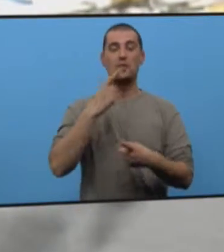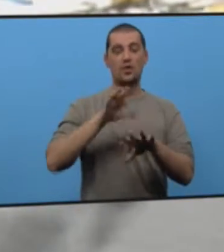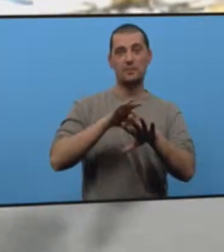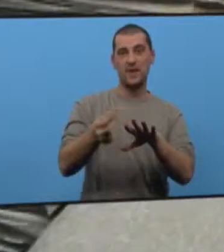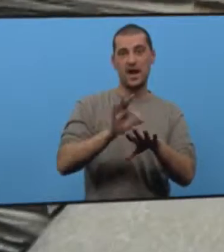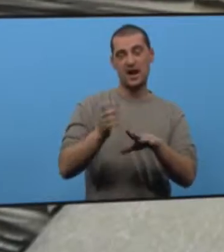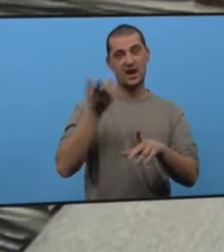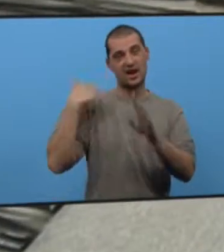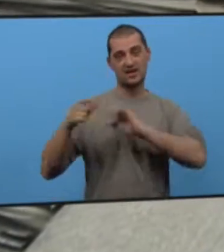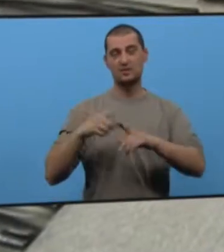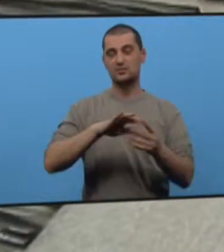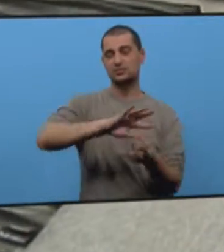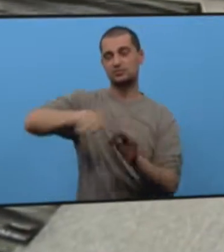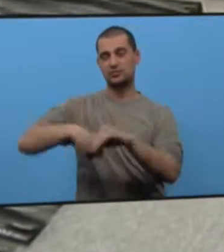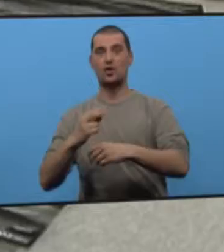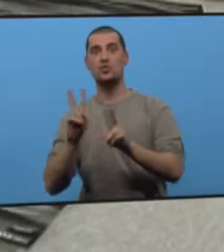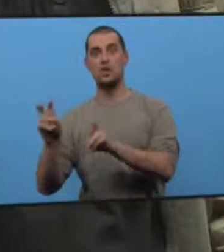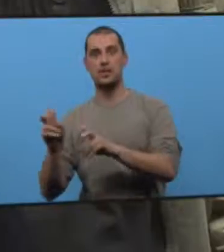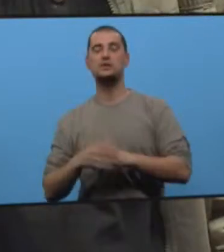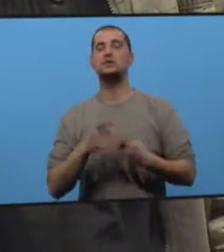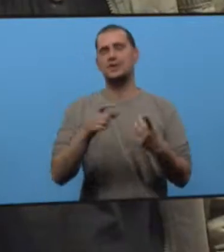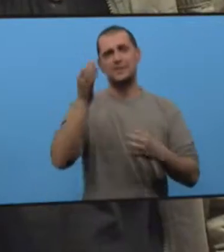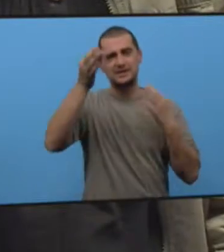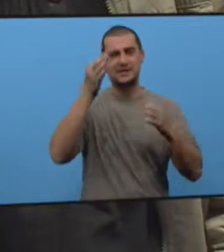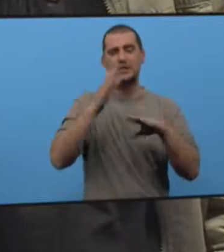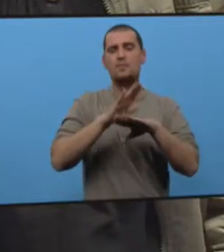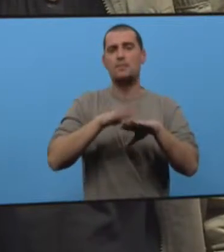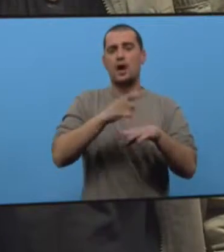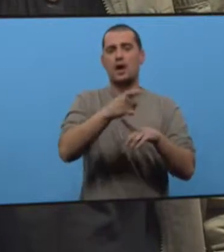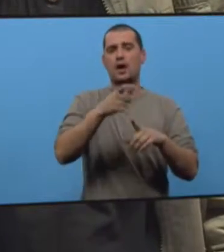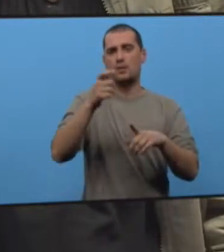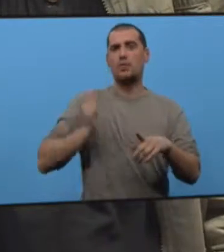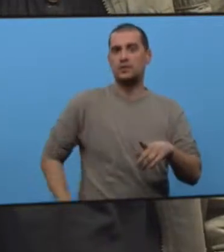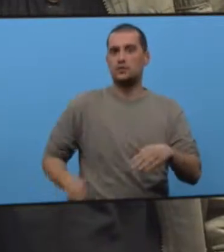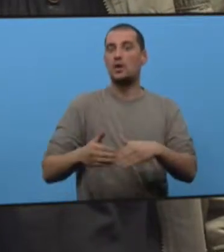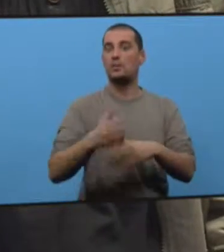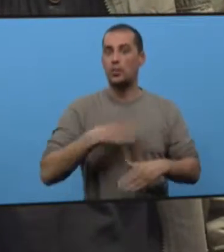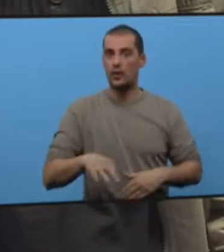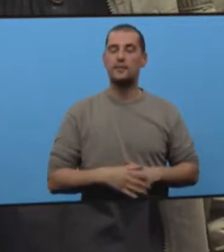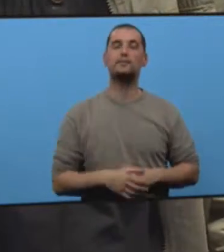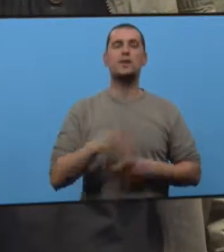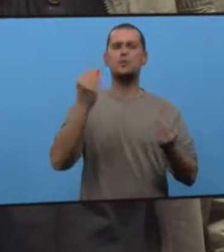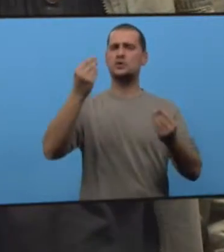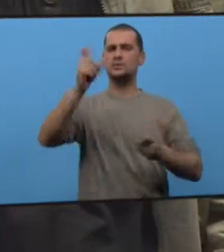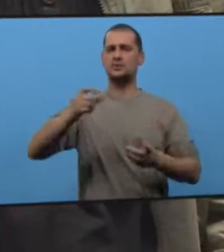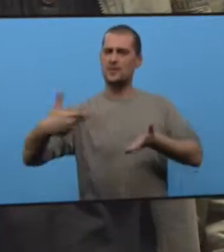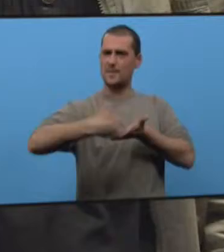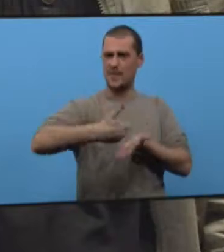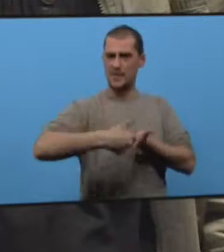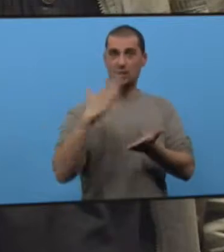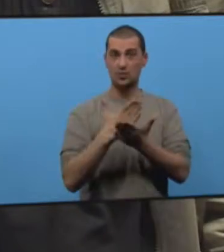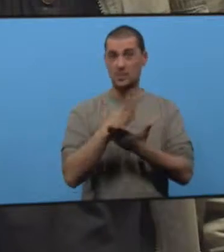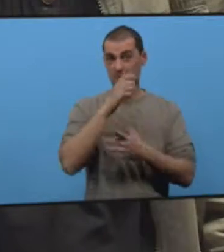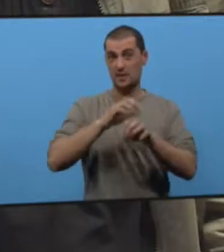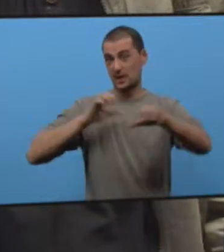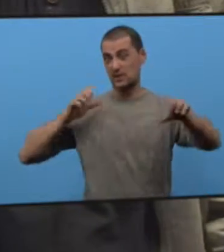Accións formativas pensadas nas actuais saídas profesionais. Que hai persoas que veñen a pedir eses cursos precisamente aquí ao Centro de Artesanía porque din que a maior